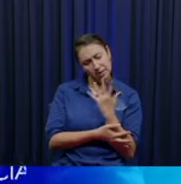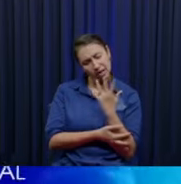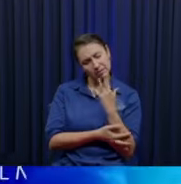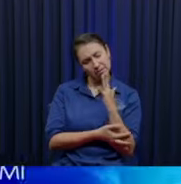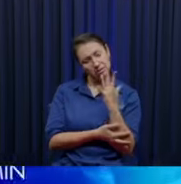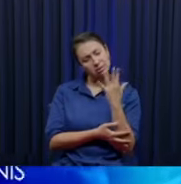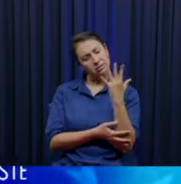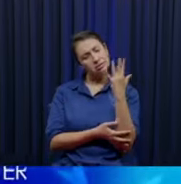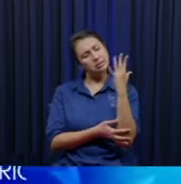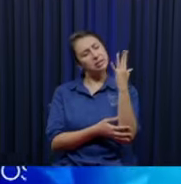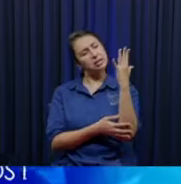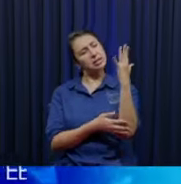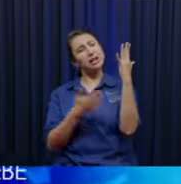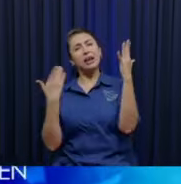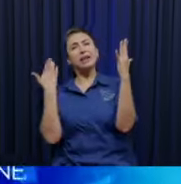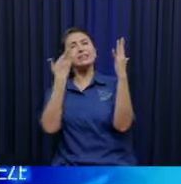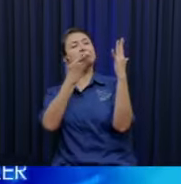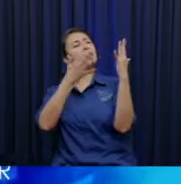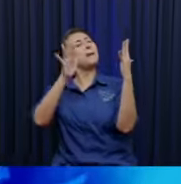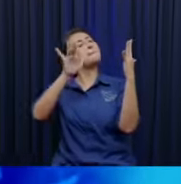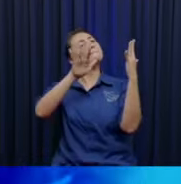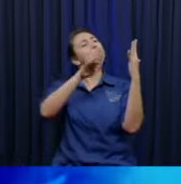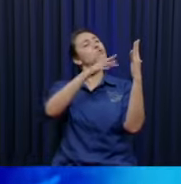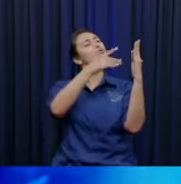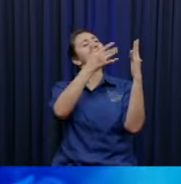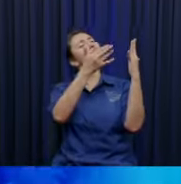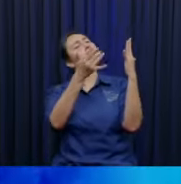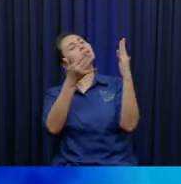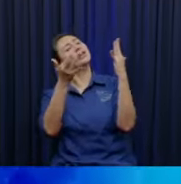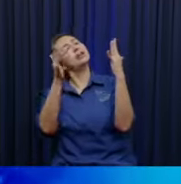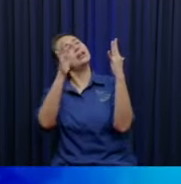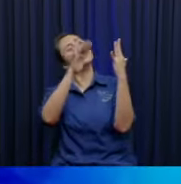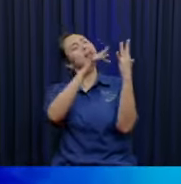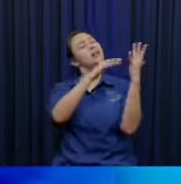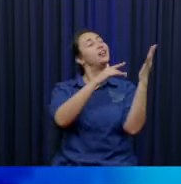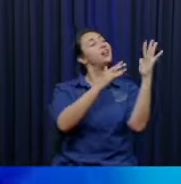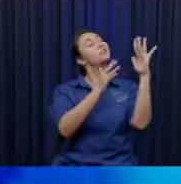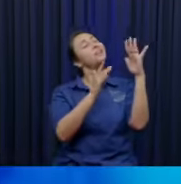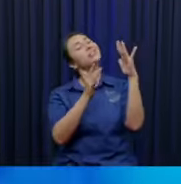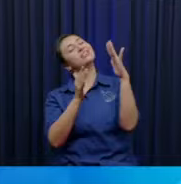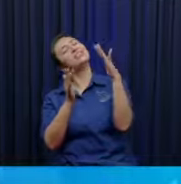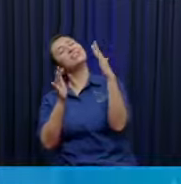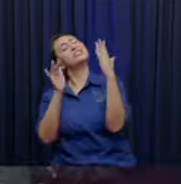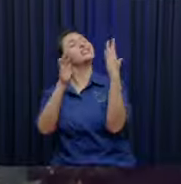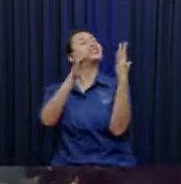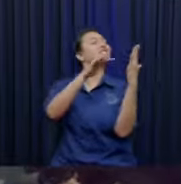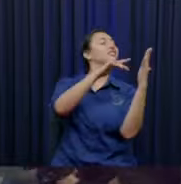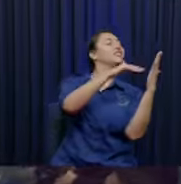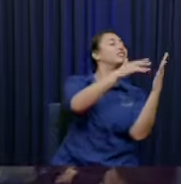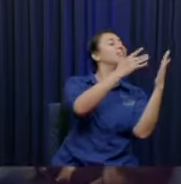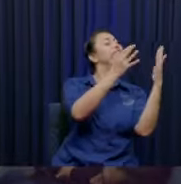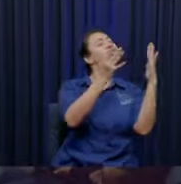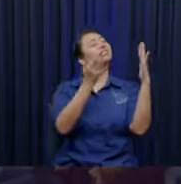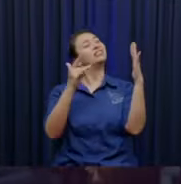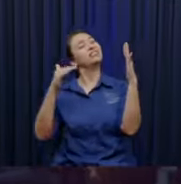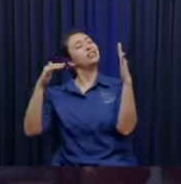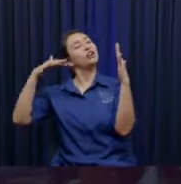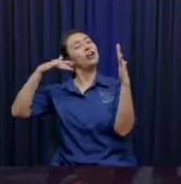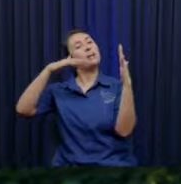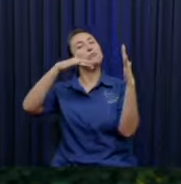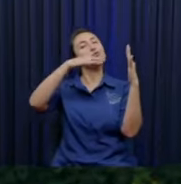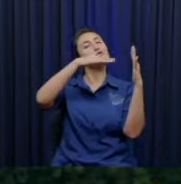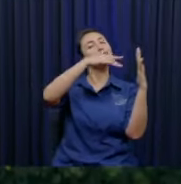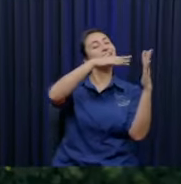bocinas y digamos, si les ponen rock, la planta crece hacia el lado contrario